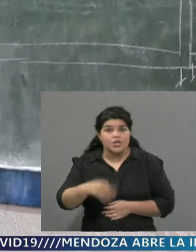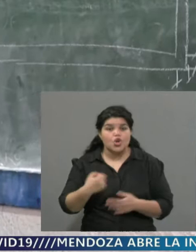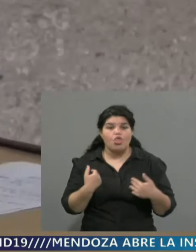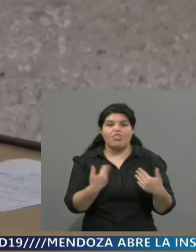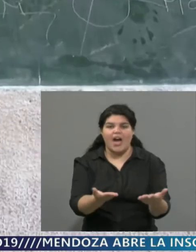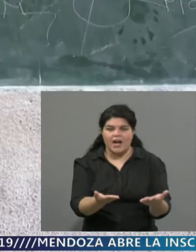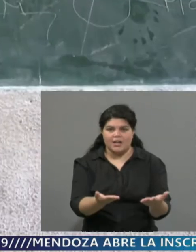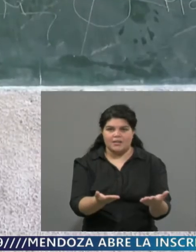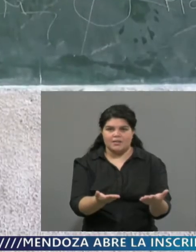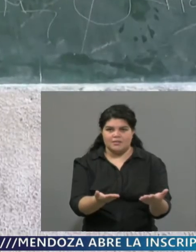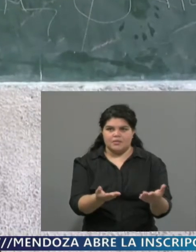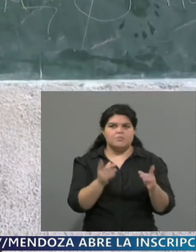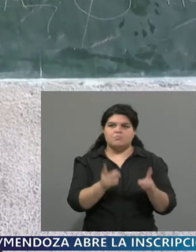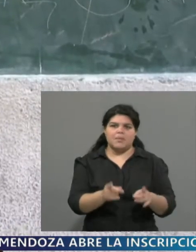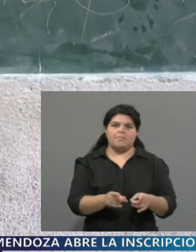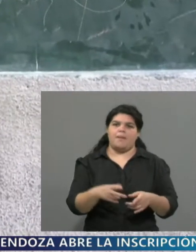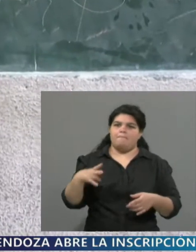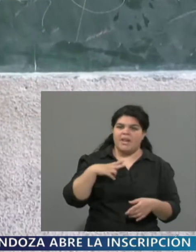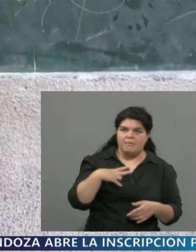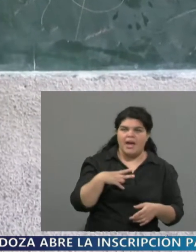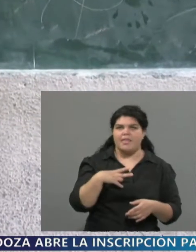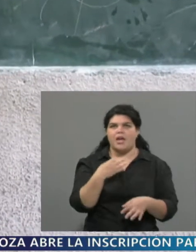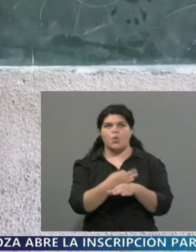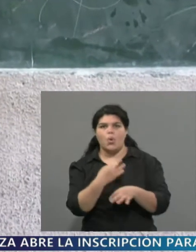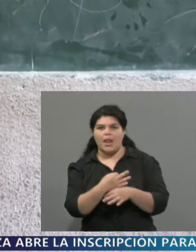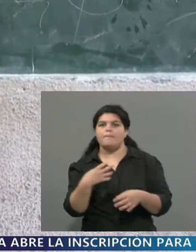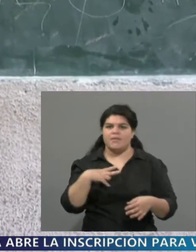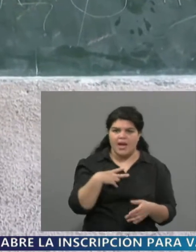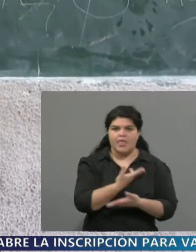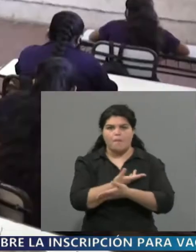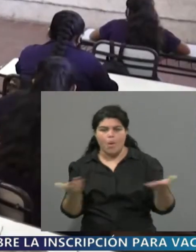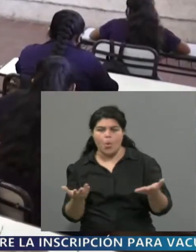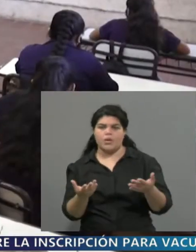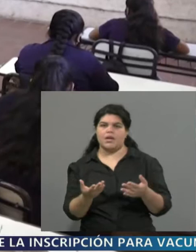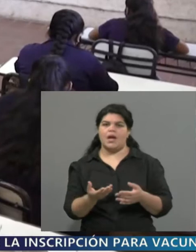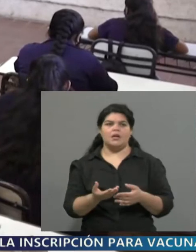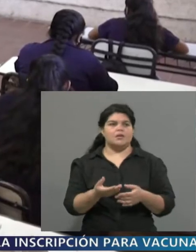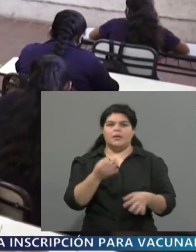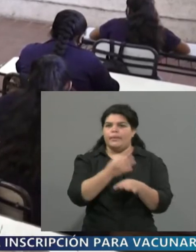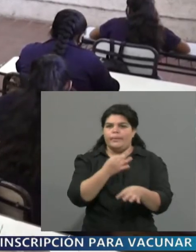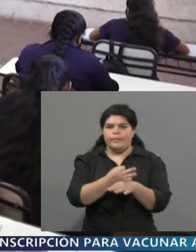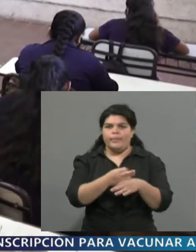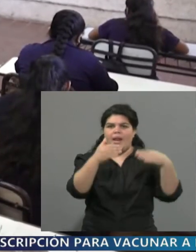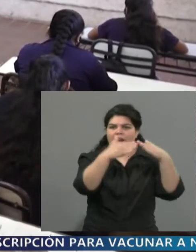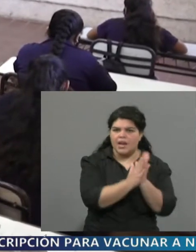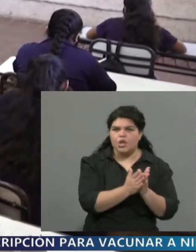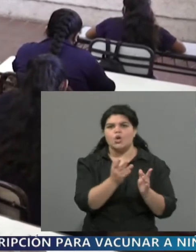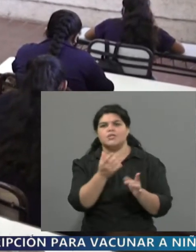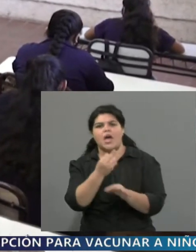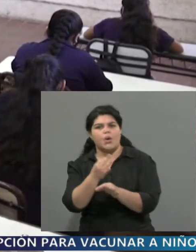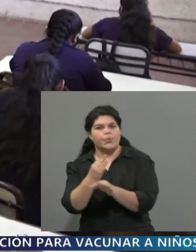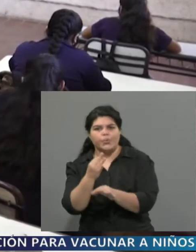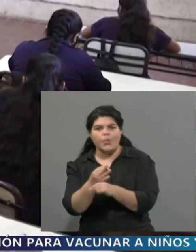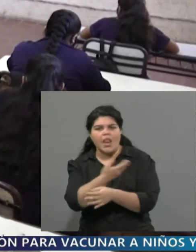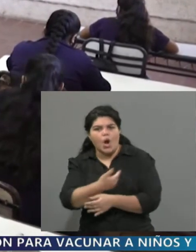y repito, sean privados, estatales, confesionales, laicas, del nivel 0 o del nivel más alto, porque se está